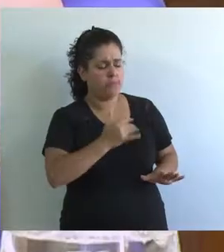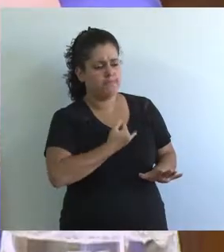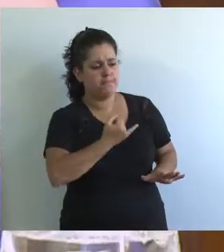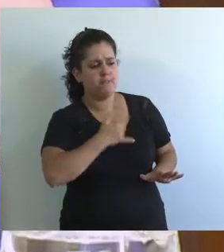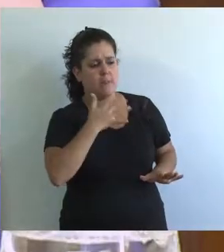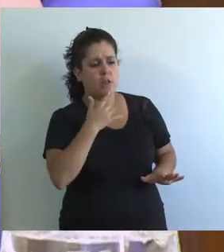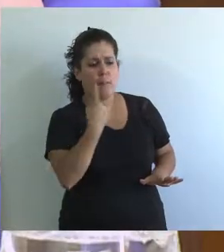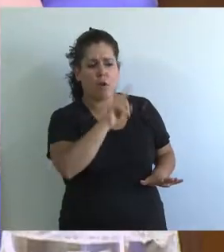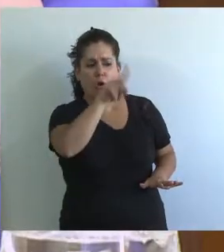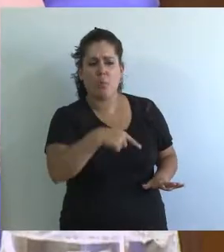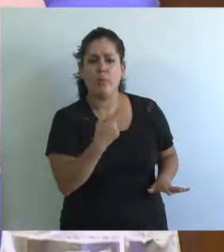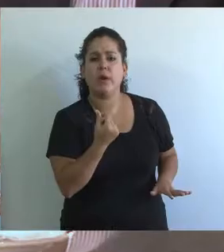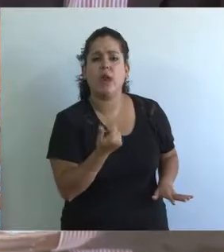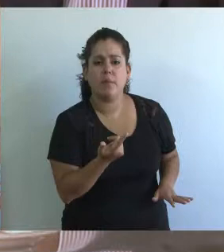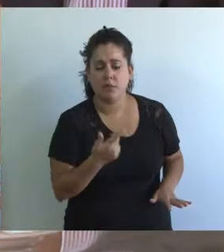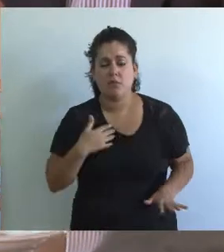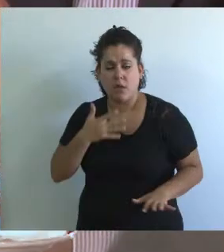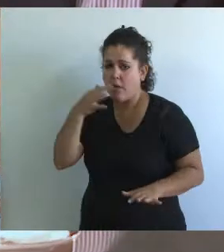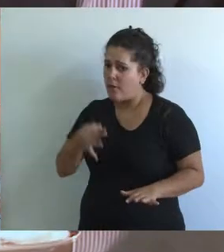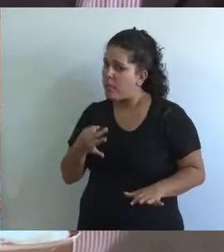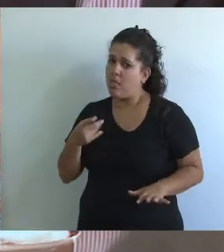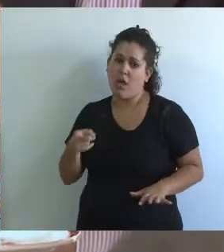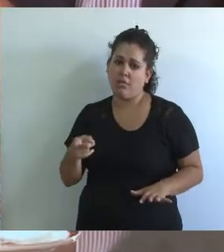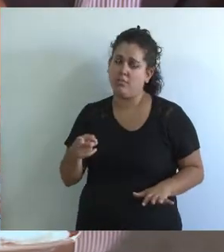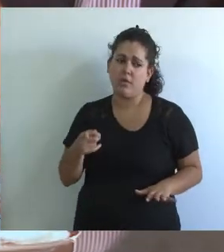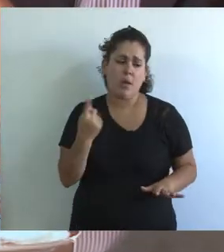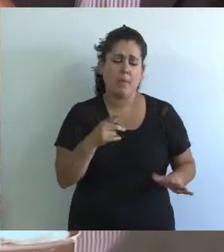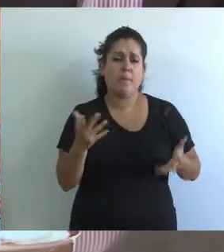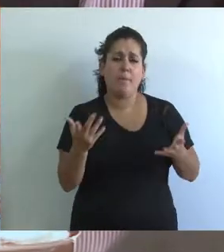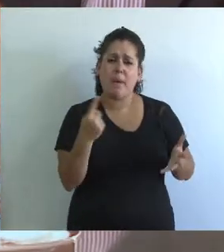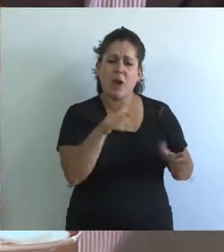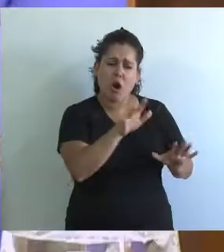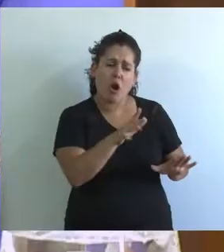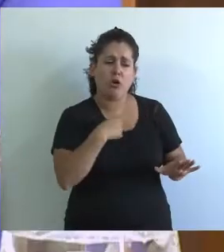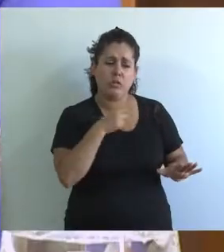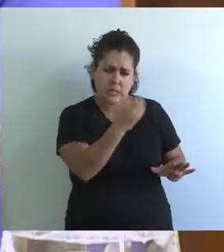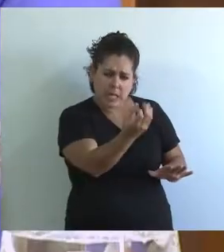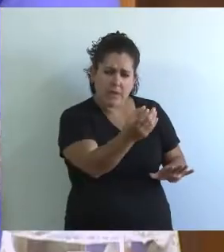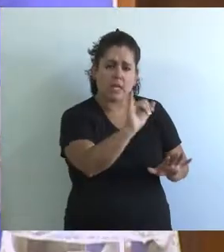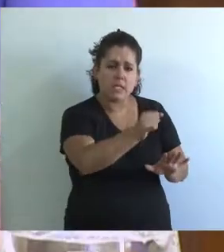trabajadores. ¿De dónde sale el dinero? La inversión, Rosario, es mucho menor que la que se pero pretende. Está bien, vos